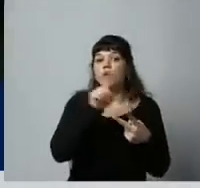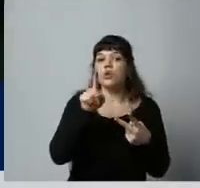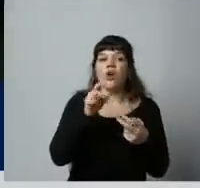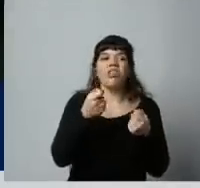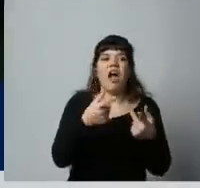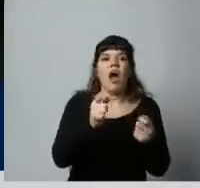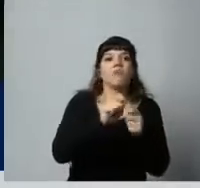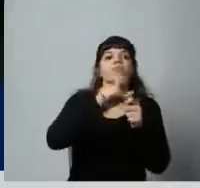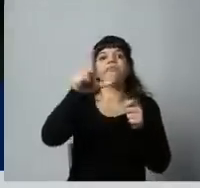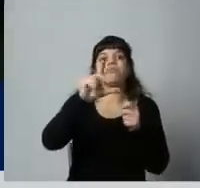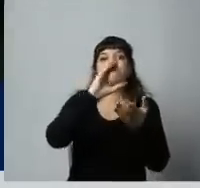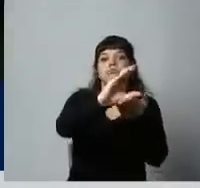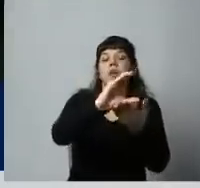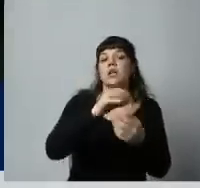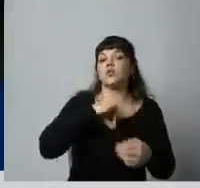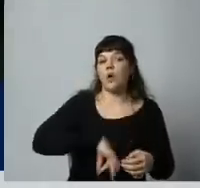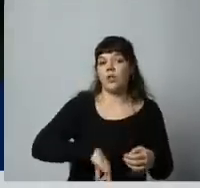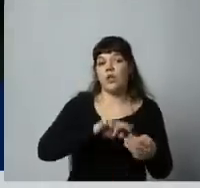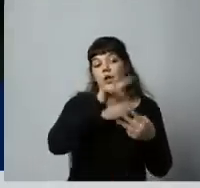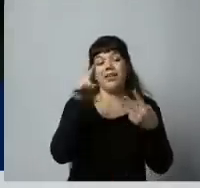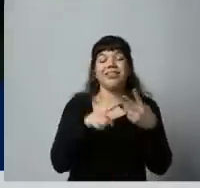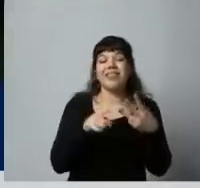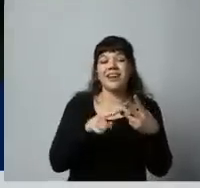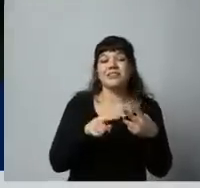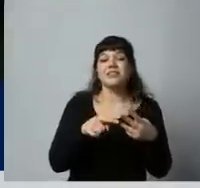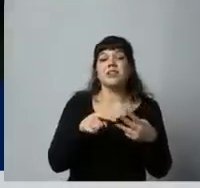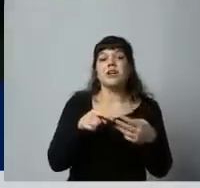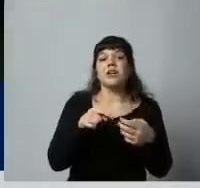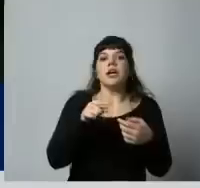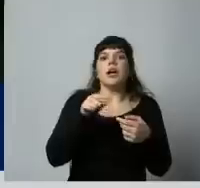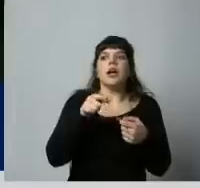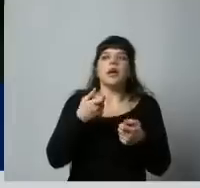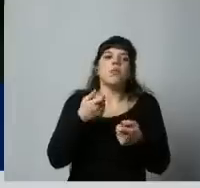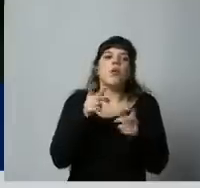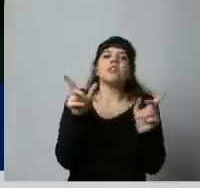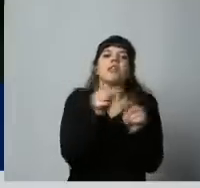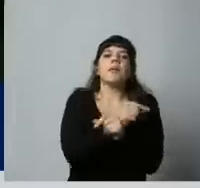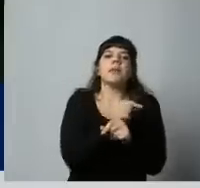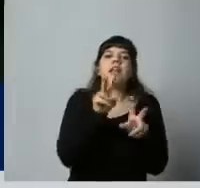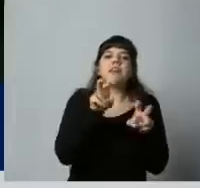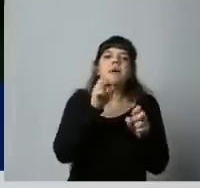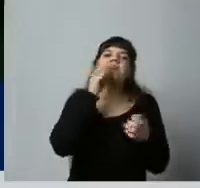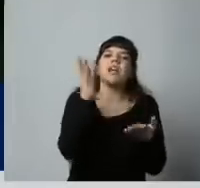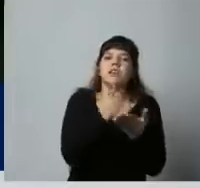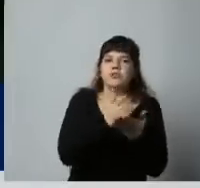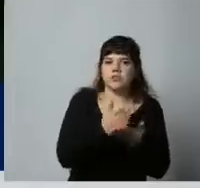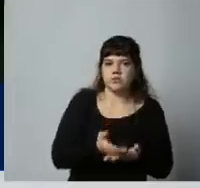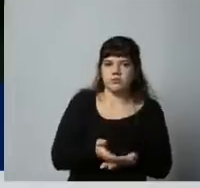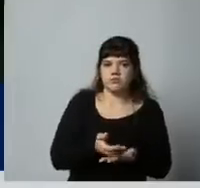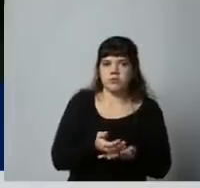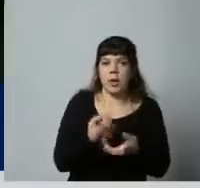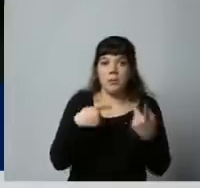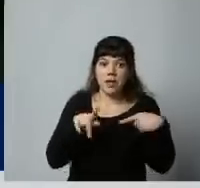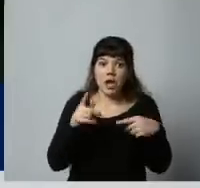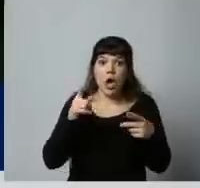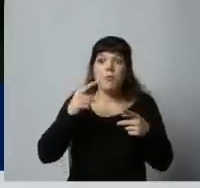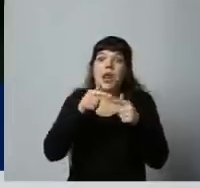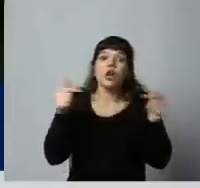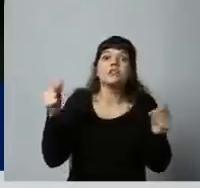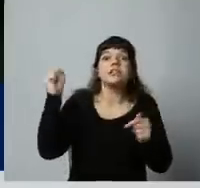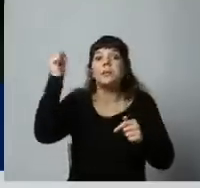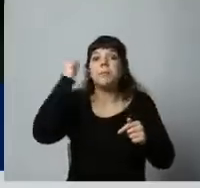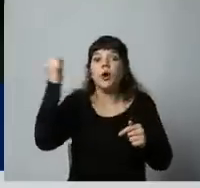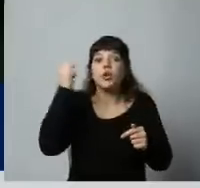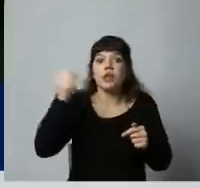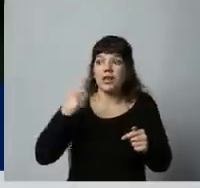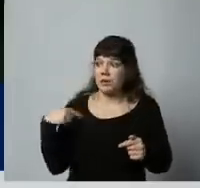aumento en este año y En tercer lugar liquidar los beneficios que están vigentes en los convenios de hoy es decir para importantes contingentes